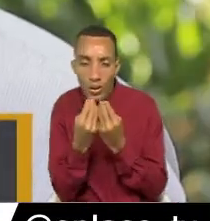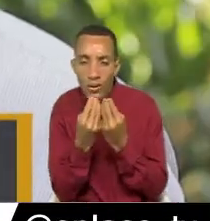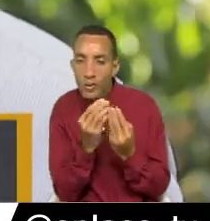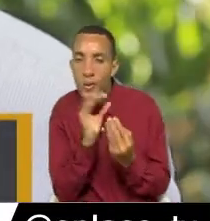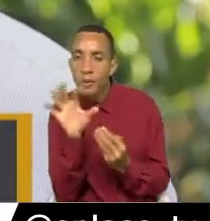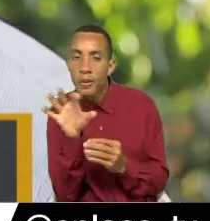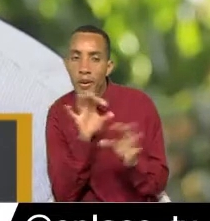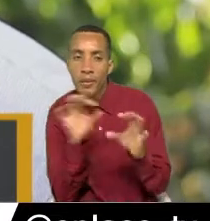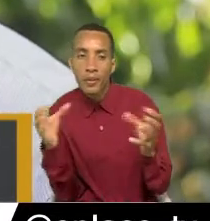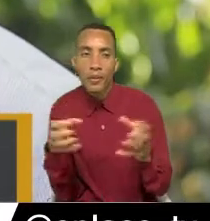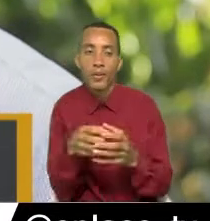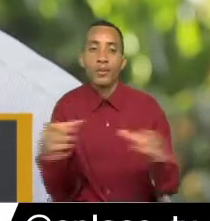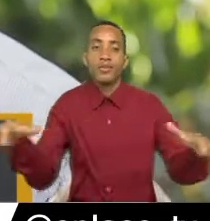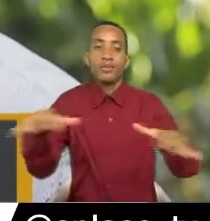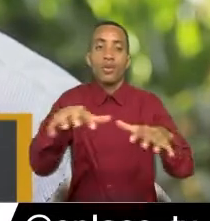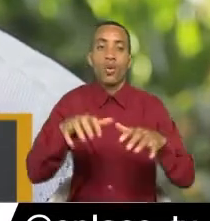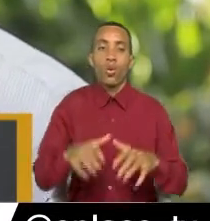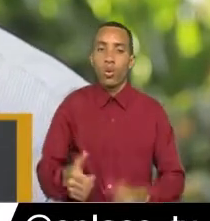asamblea impecable.